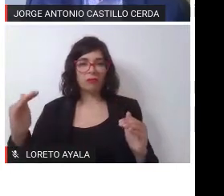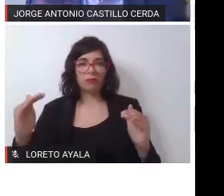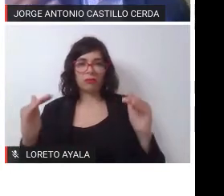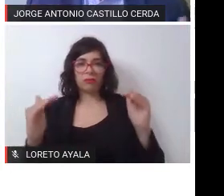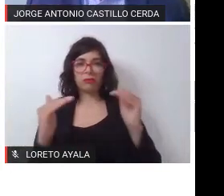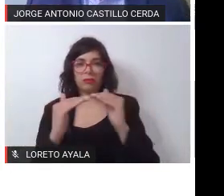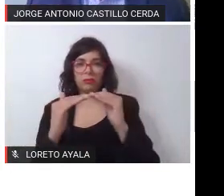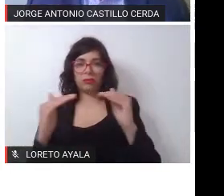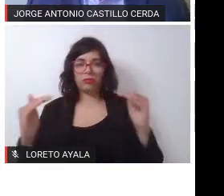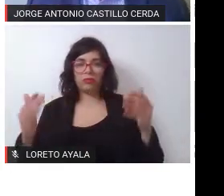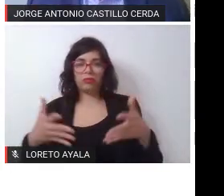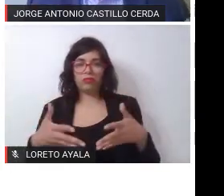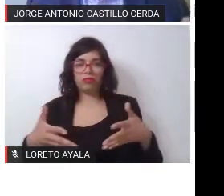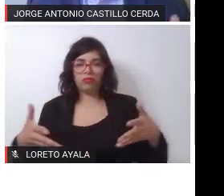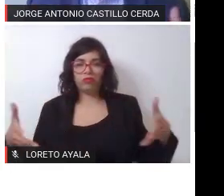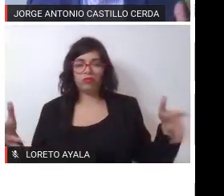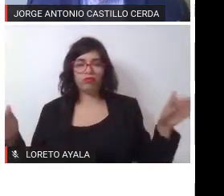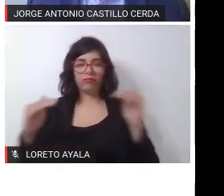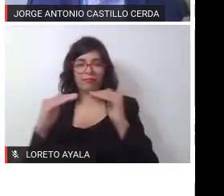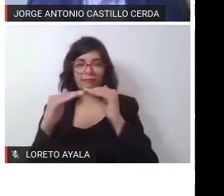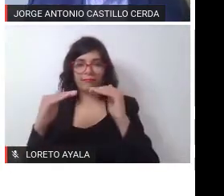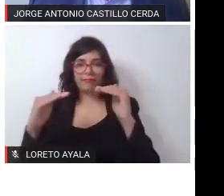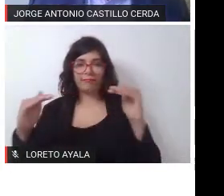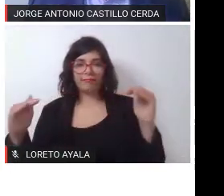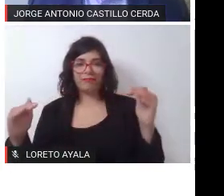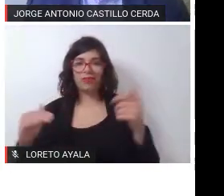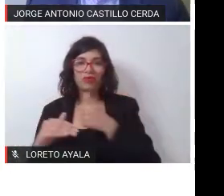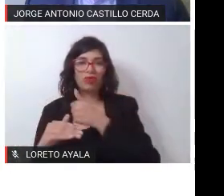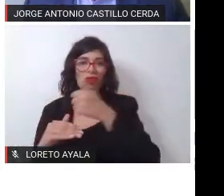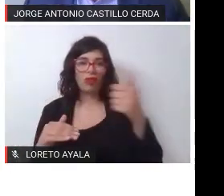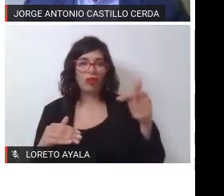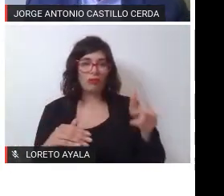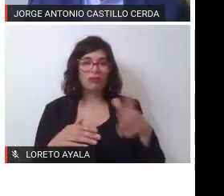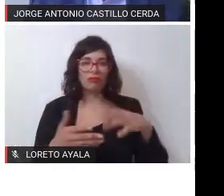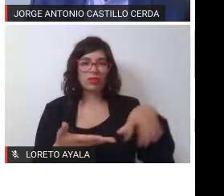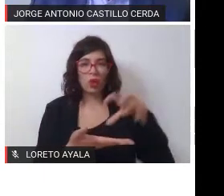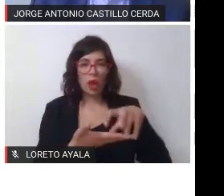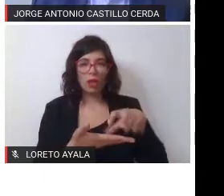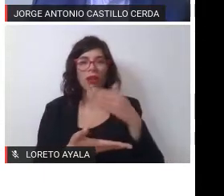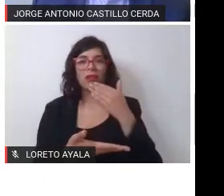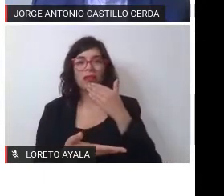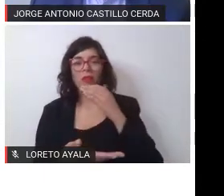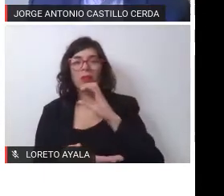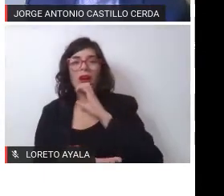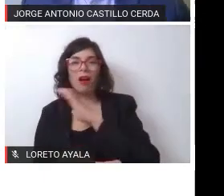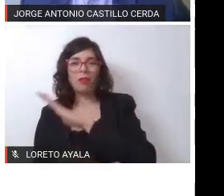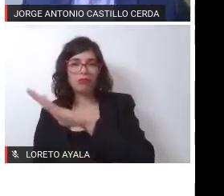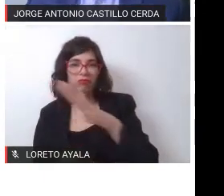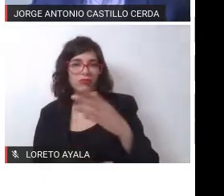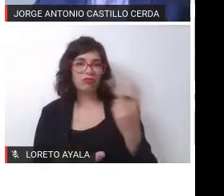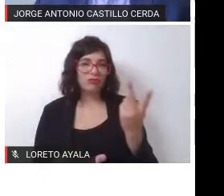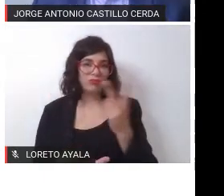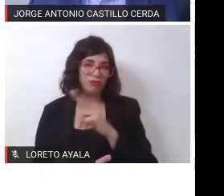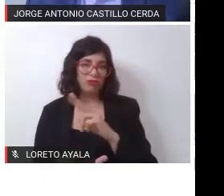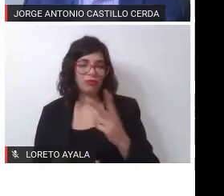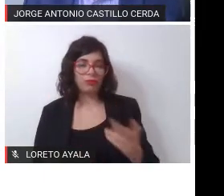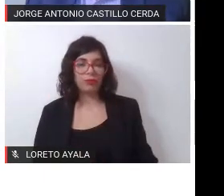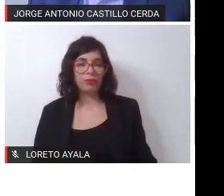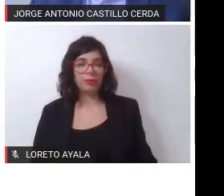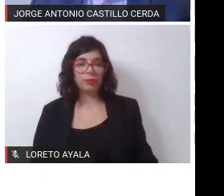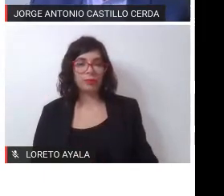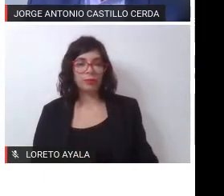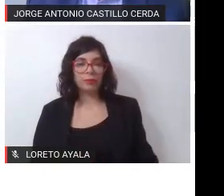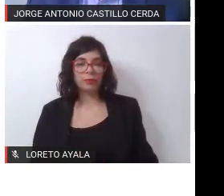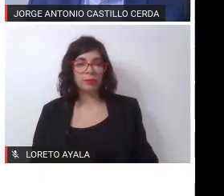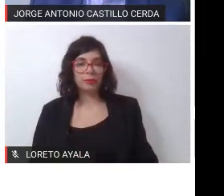tanto, los problemas de obesidad los tenemos tanto en el mundo urbano como en el mundo rural. Vimos actividad